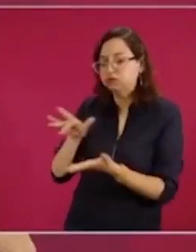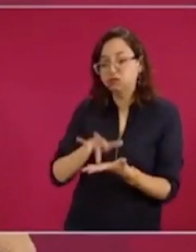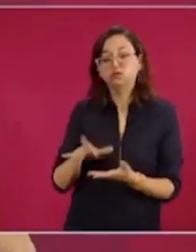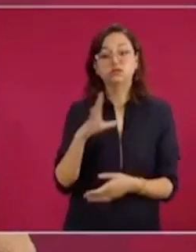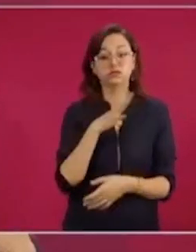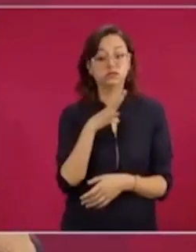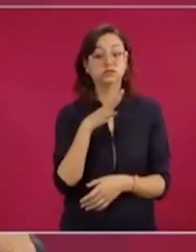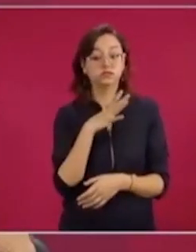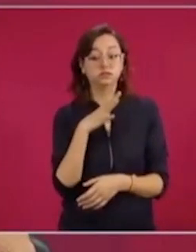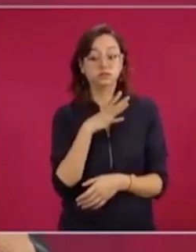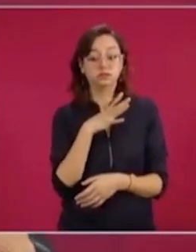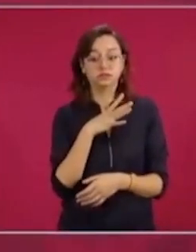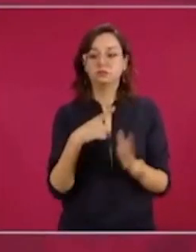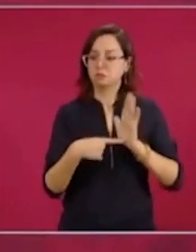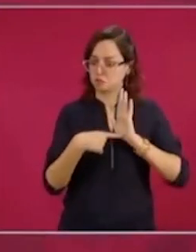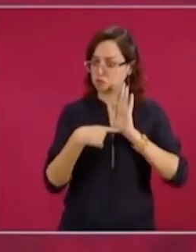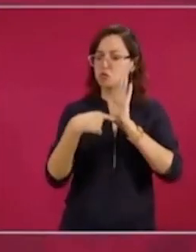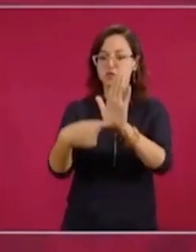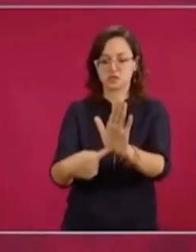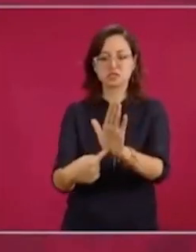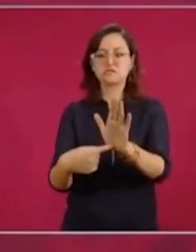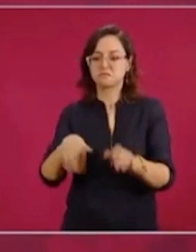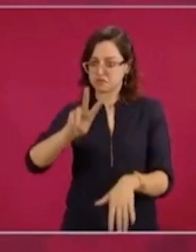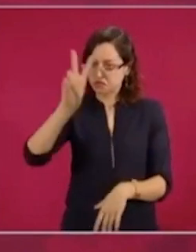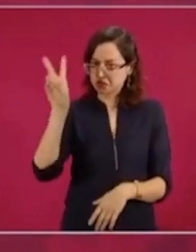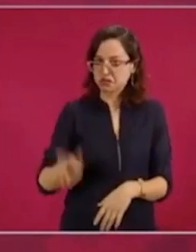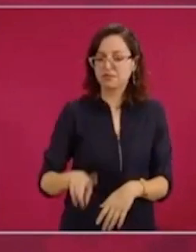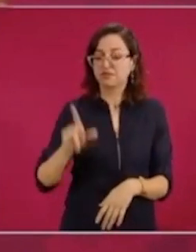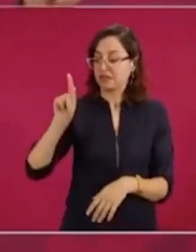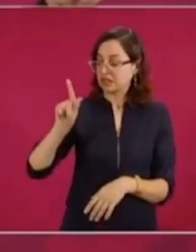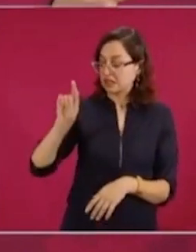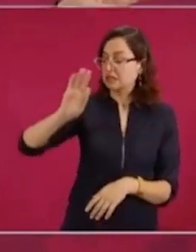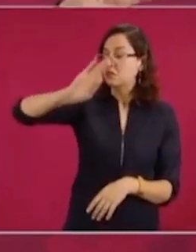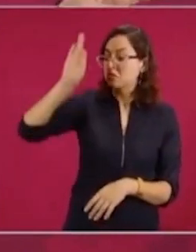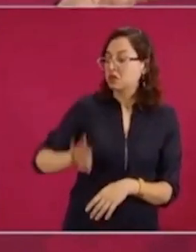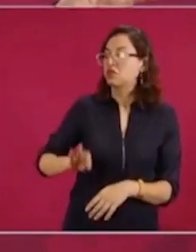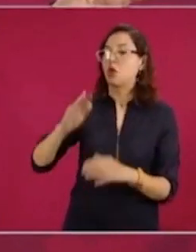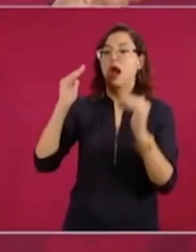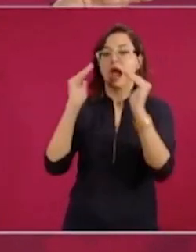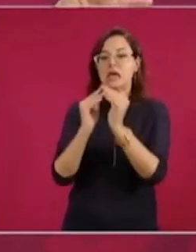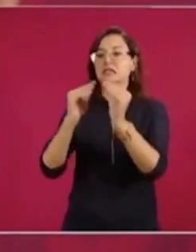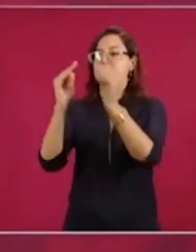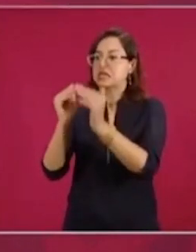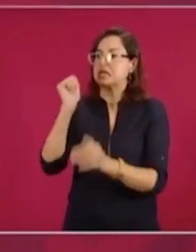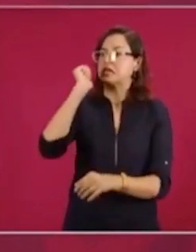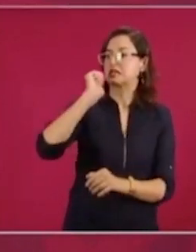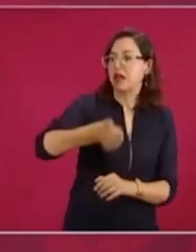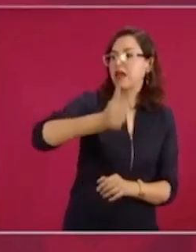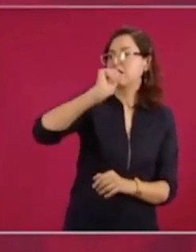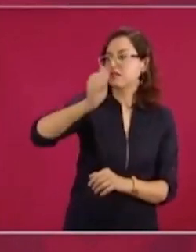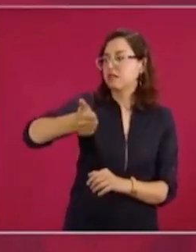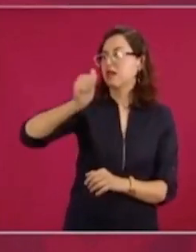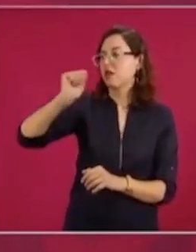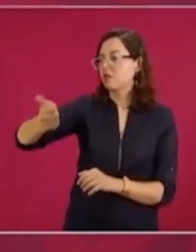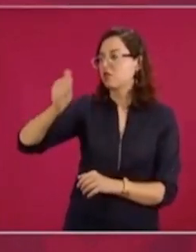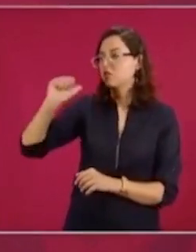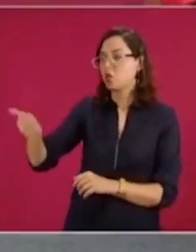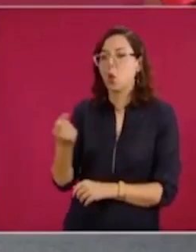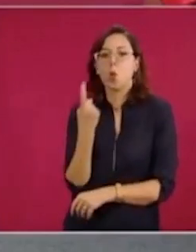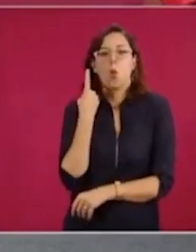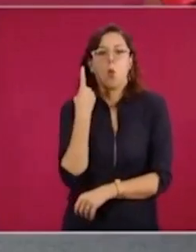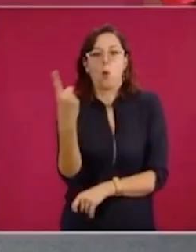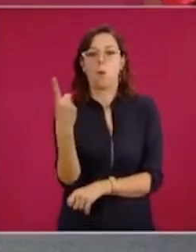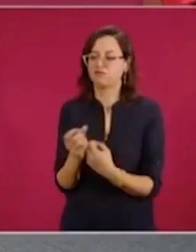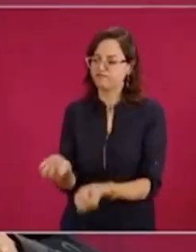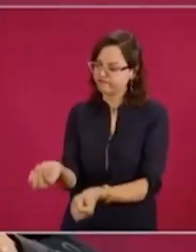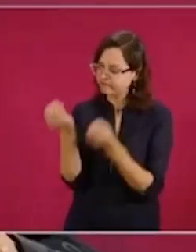a demostrar casa por casa, cuando menos un beneficio